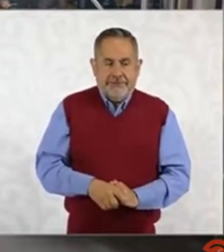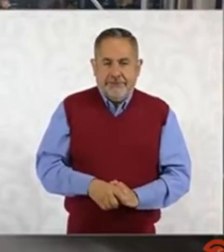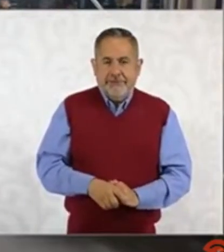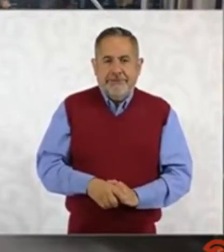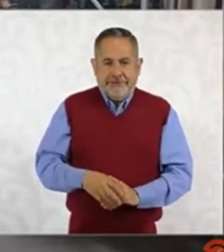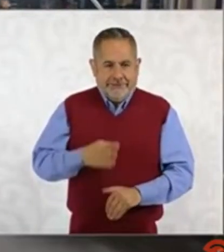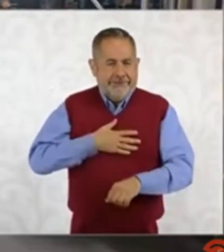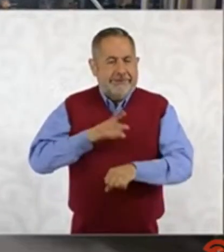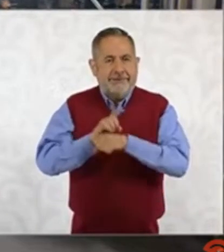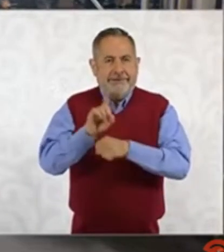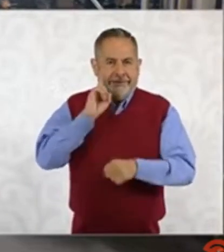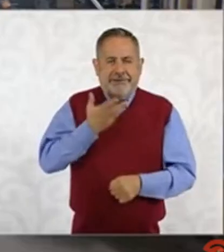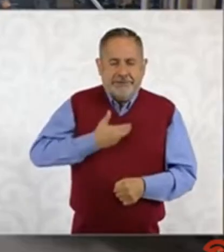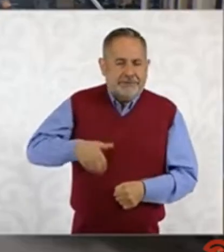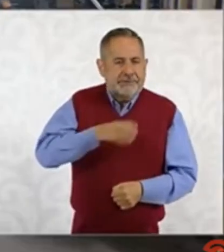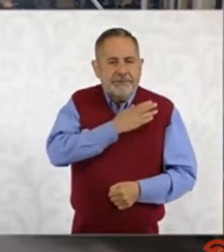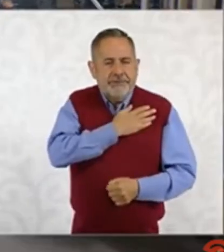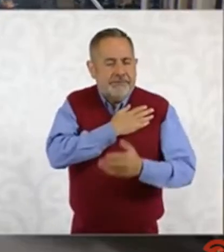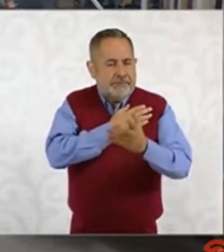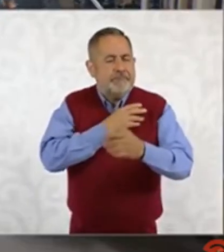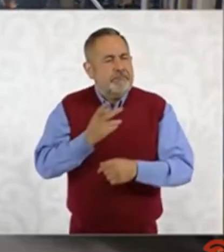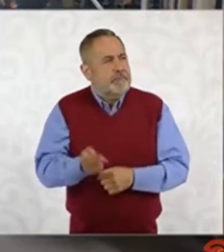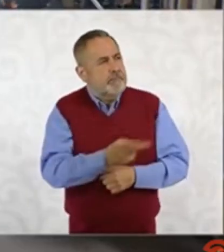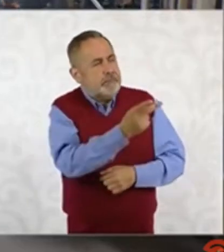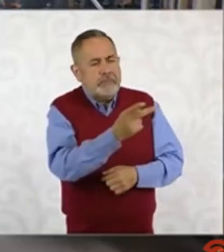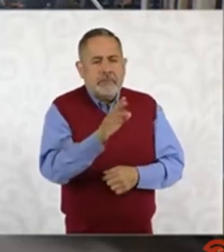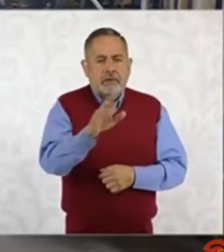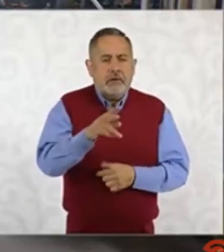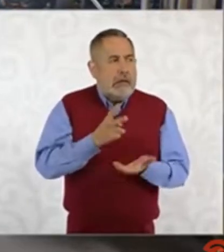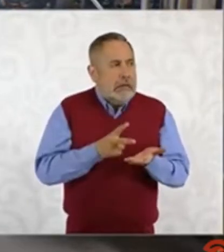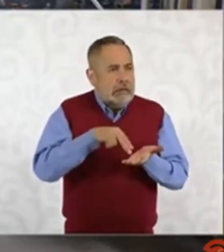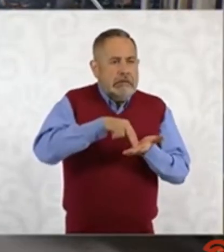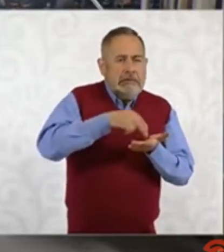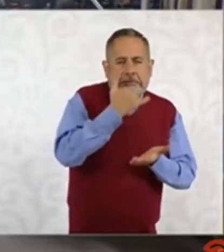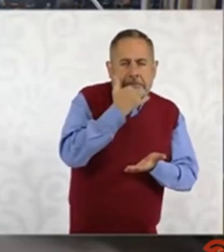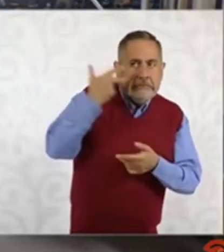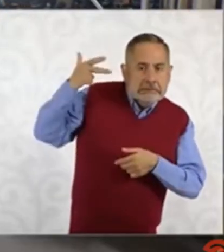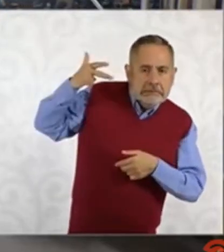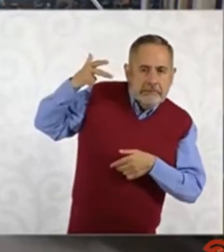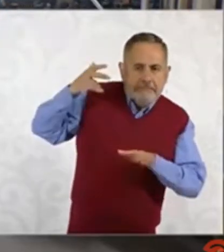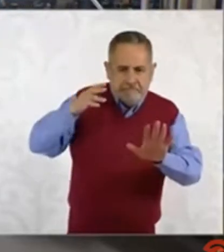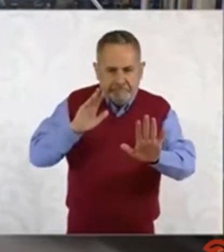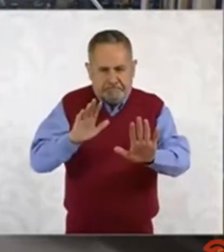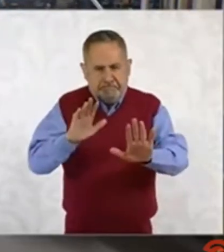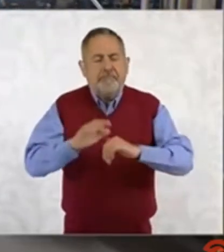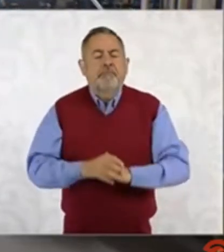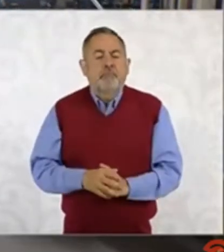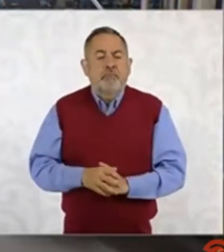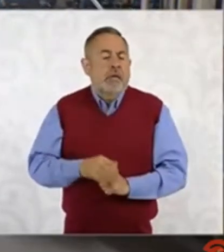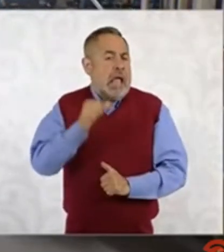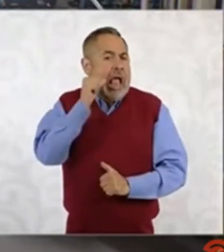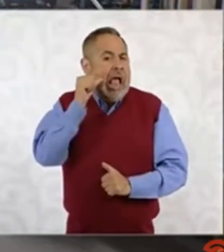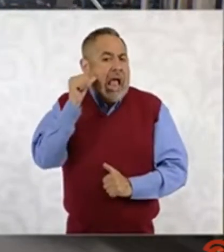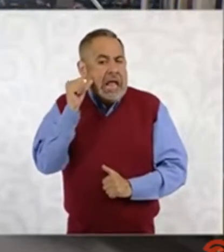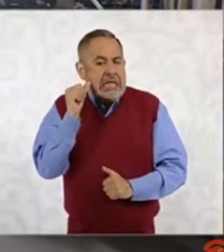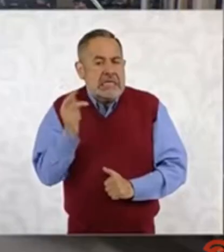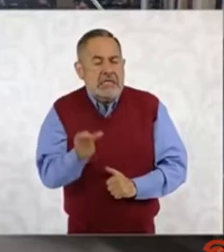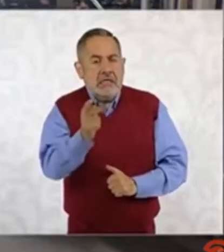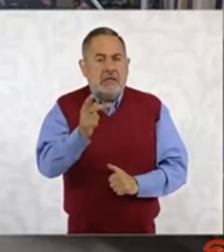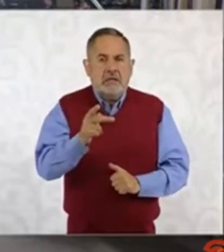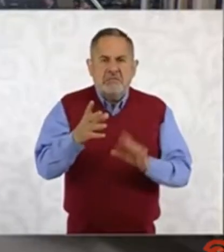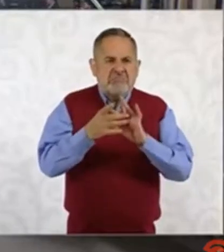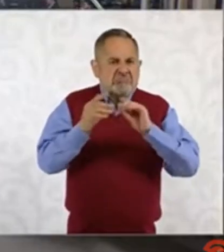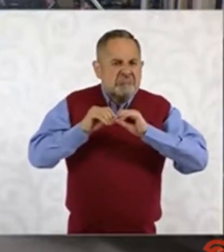Buen día, presidenta Sheinbaum. Manuel Pedrero de los Reporteros MX. No me pongo de pie para no obstruir el tiro de las cámaras. El día de ayer se